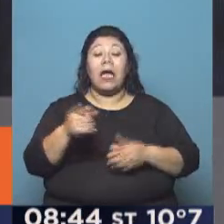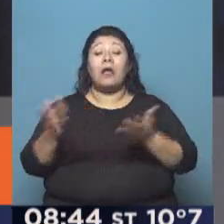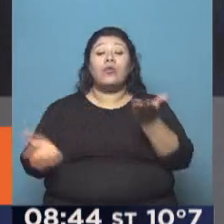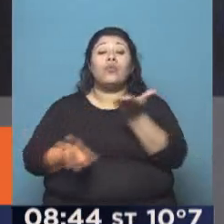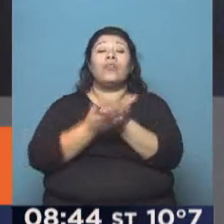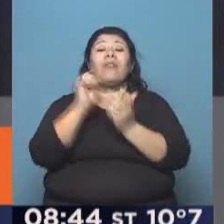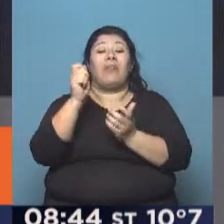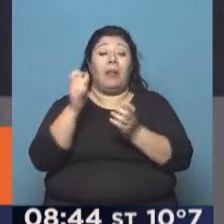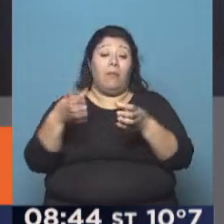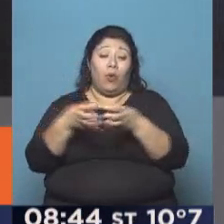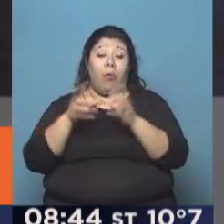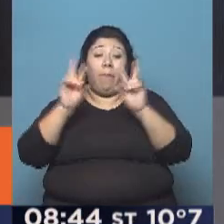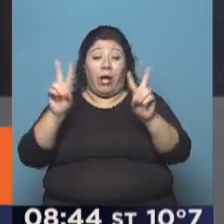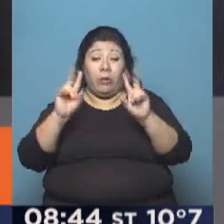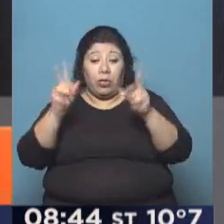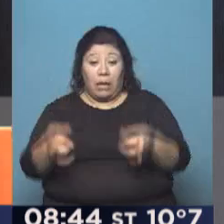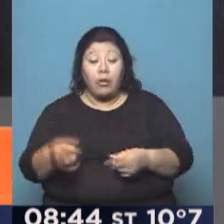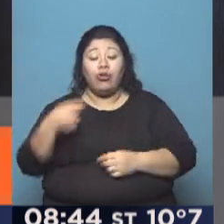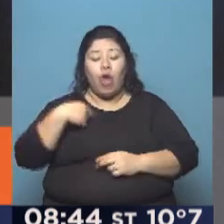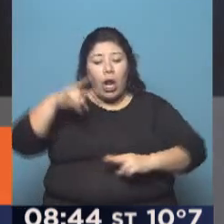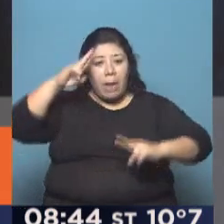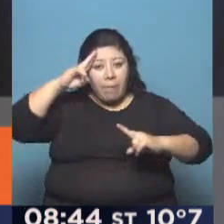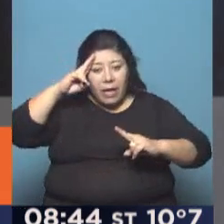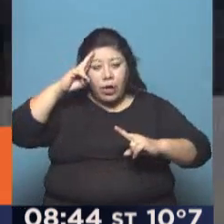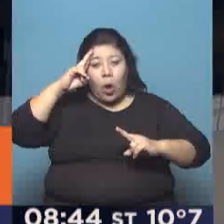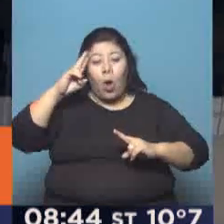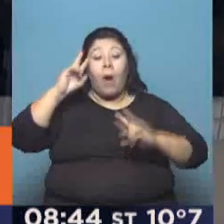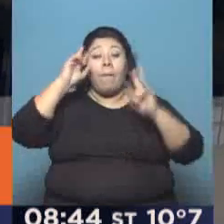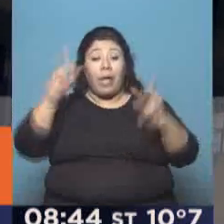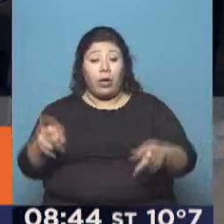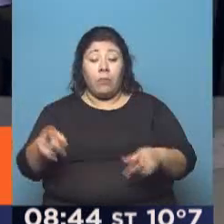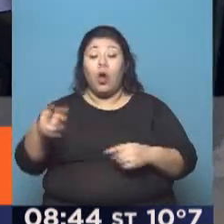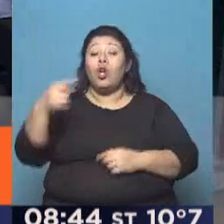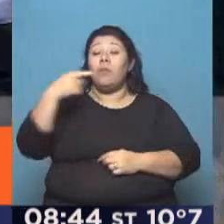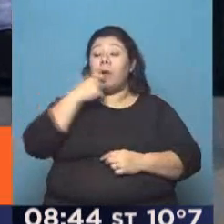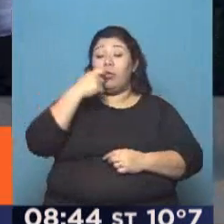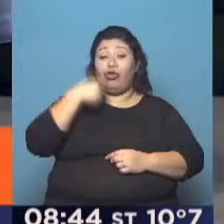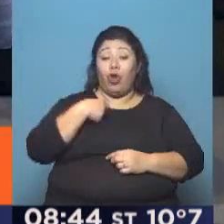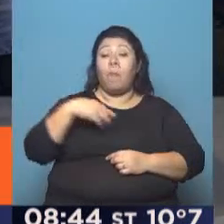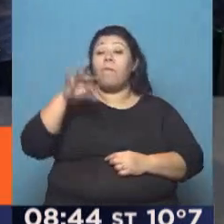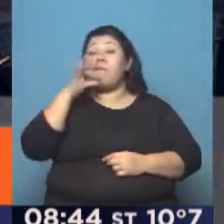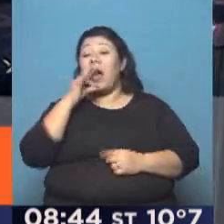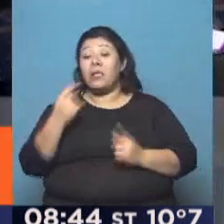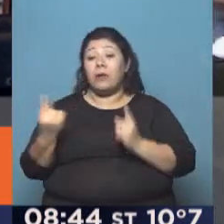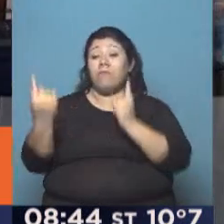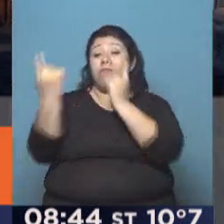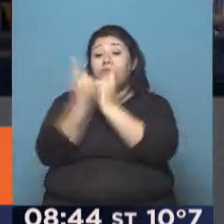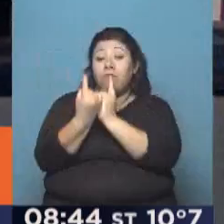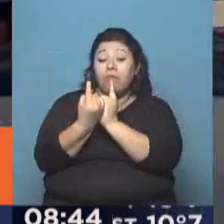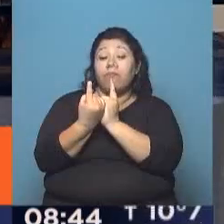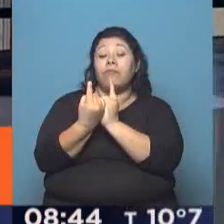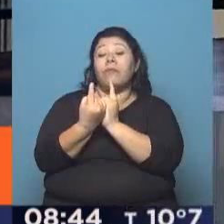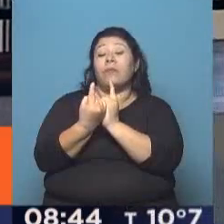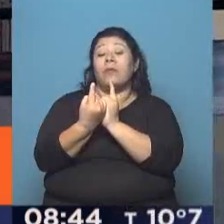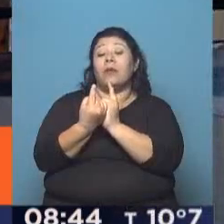yo Soy respetuosa de esa de esa situación Por supuesto que yo no me podría sentar con masa si masa termina haciendo un acuerdo con devido con